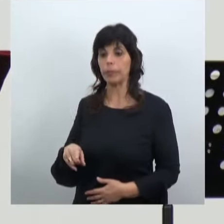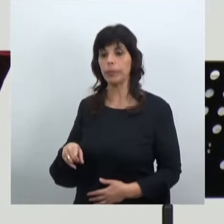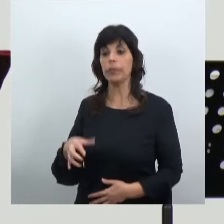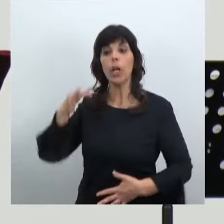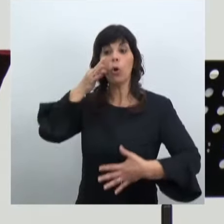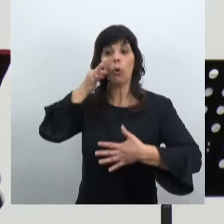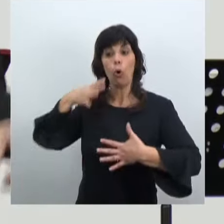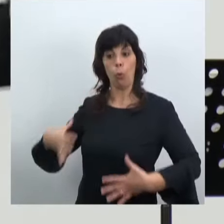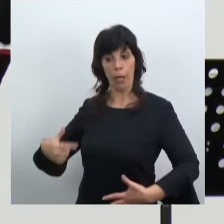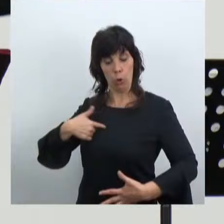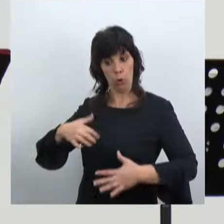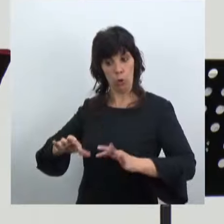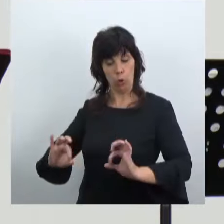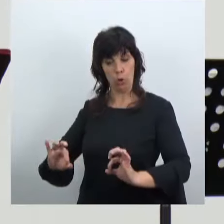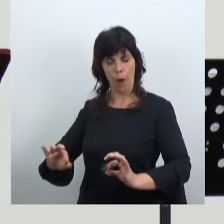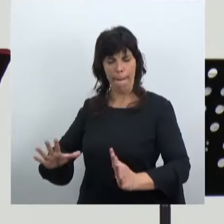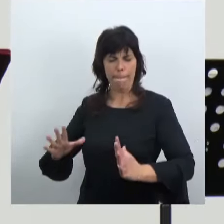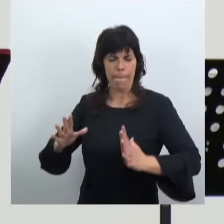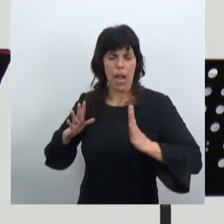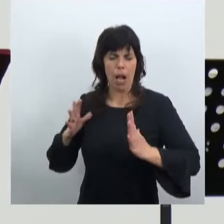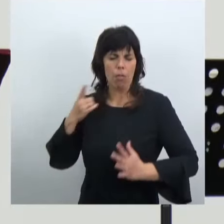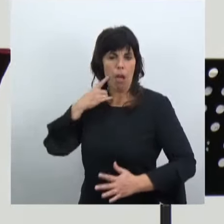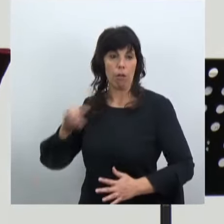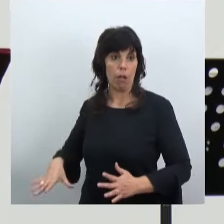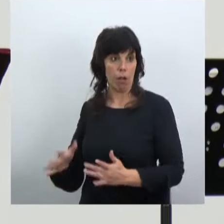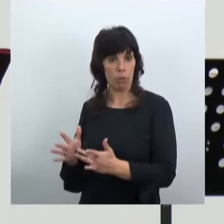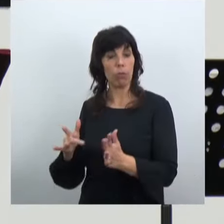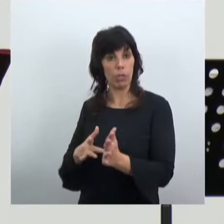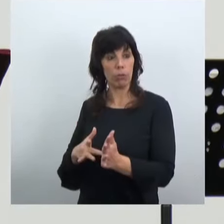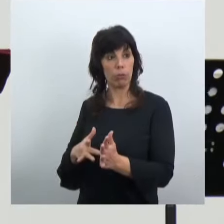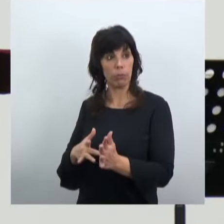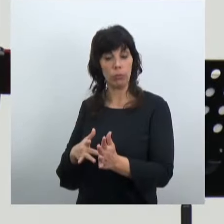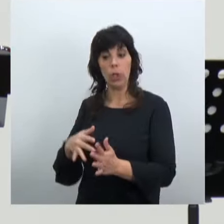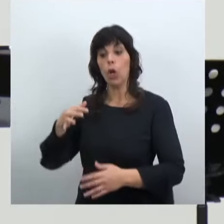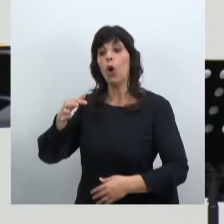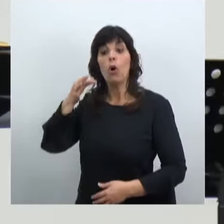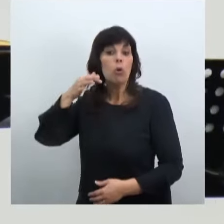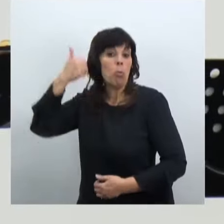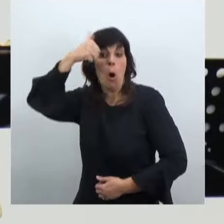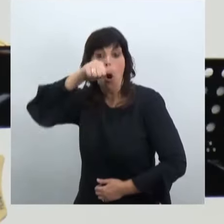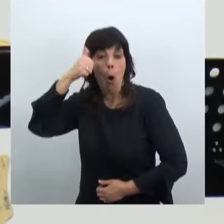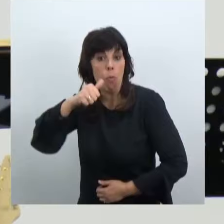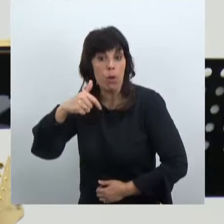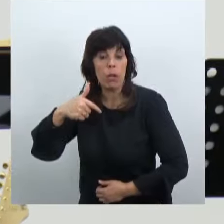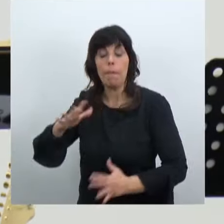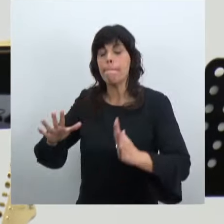como ser humano me apasiona Jesucristo. Como hombre, mi